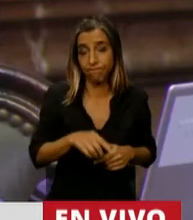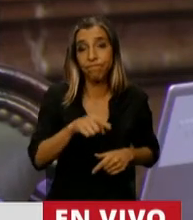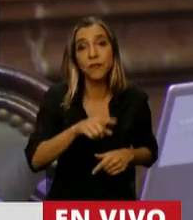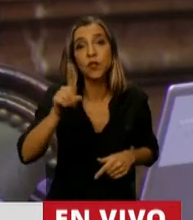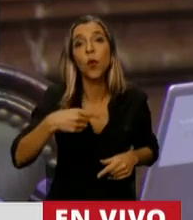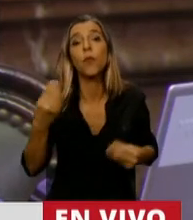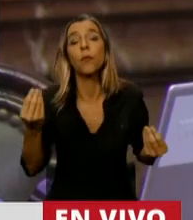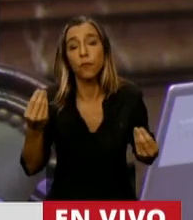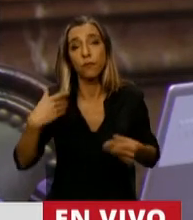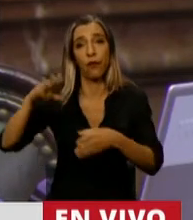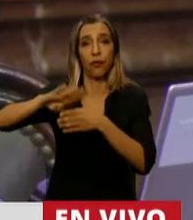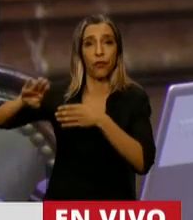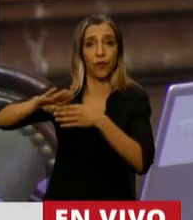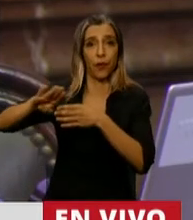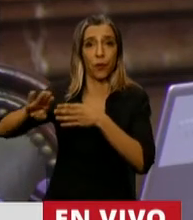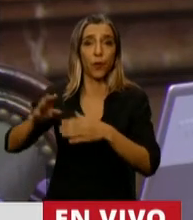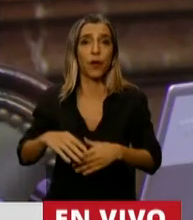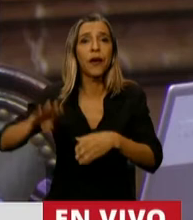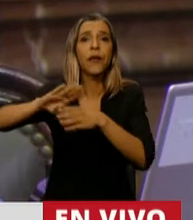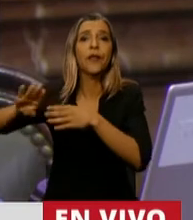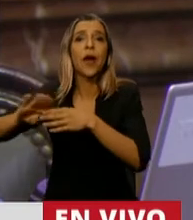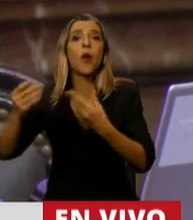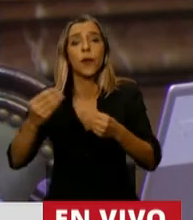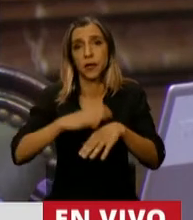de la clase política. Pero